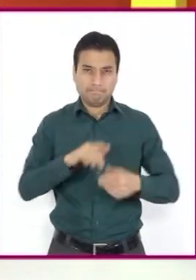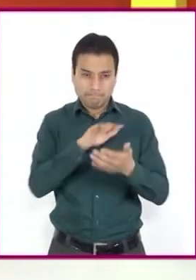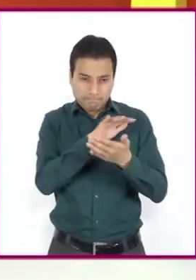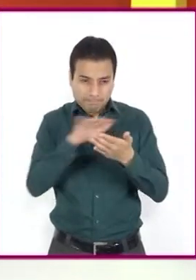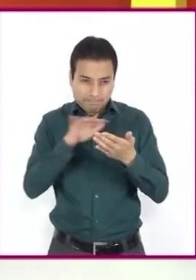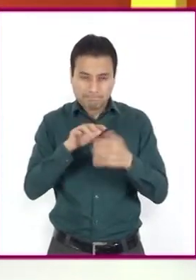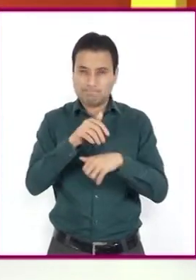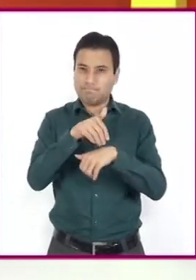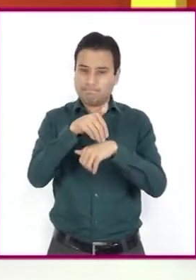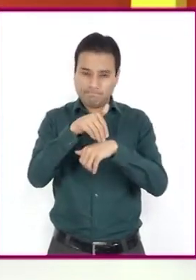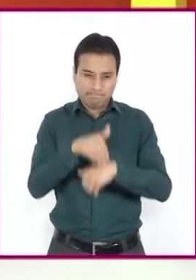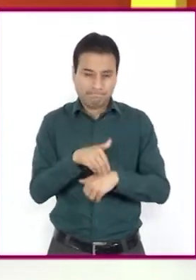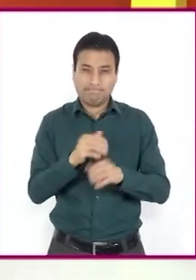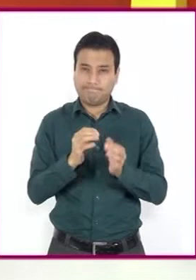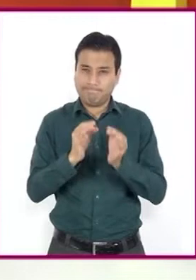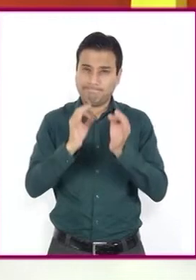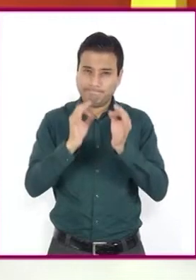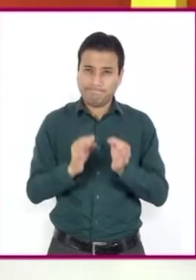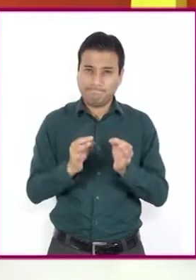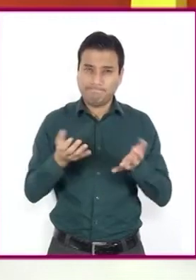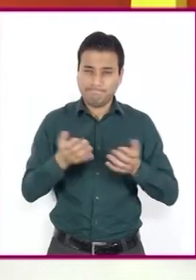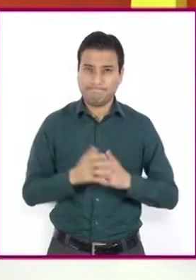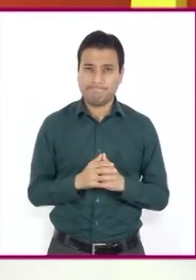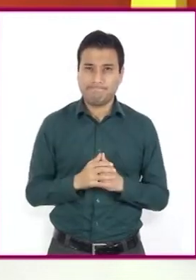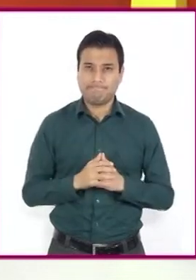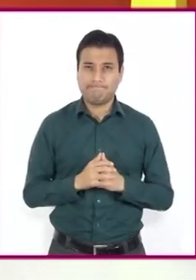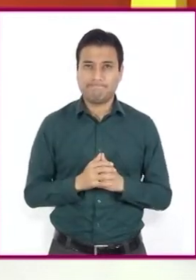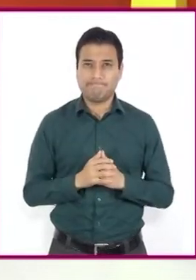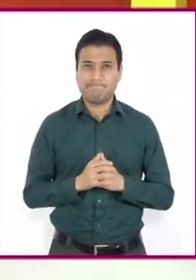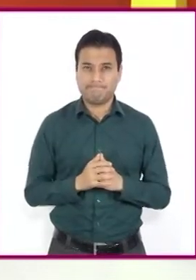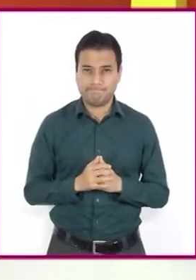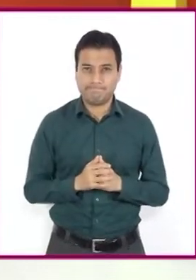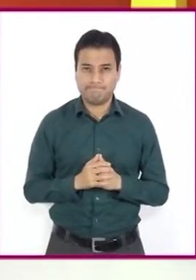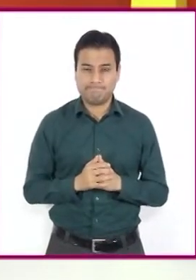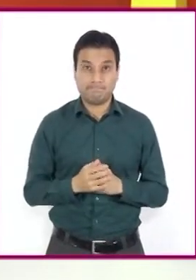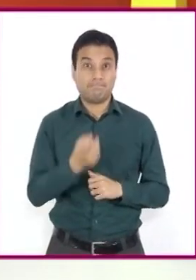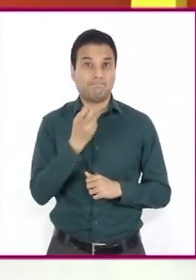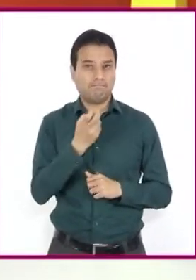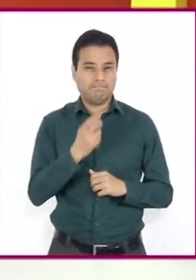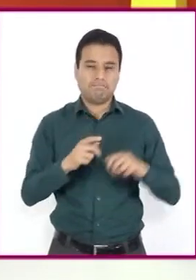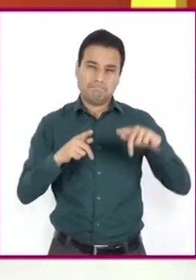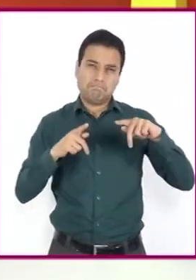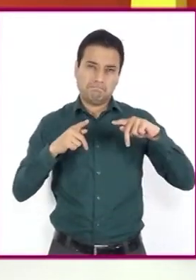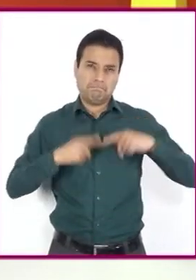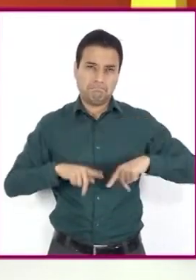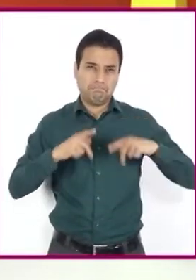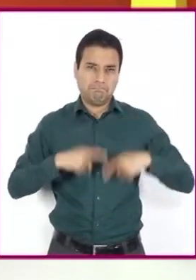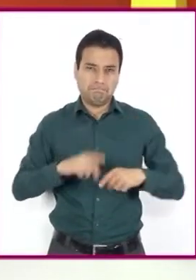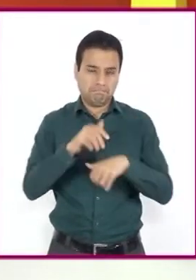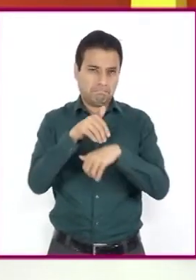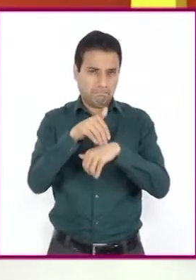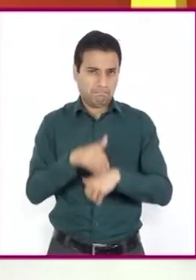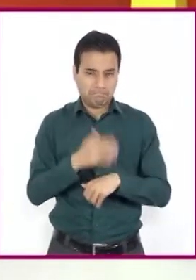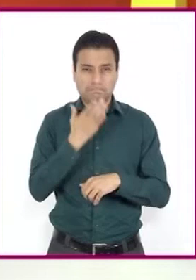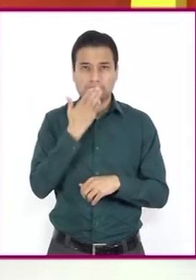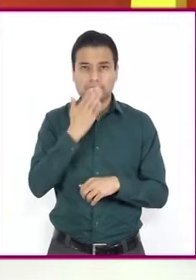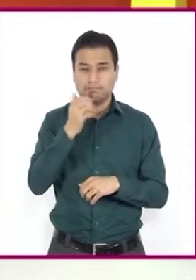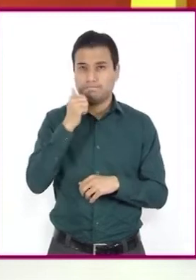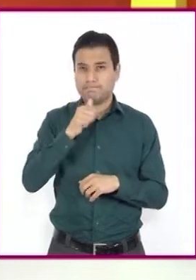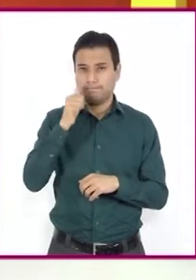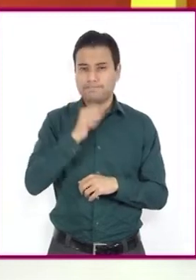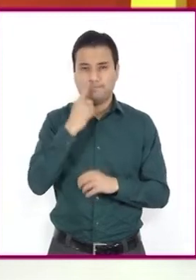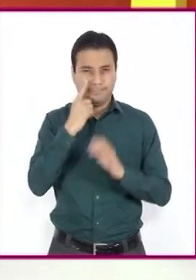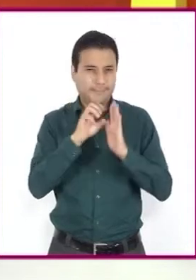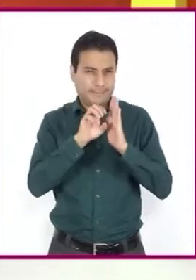acatarlas puedan interpretarlas de una forma incorrecta, perjudicando la conducta que se quiere establecer. Ahora veamos